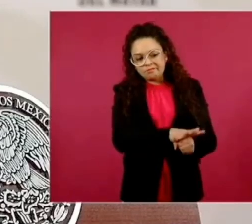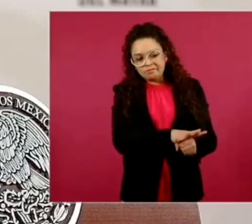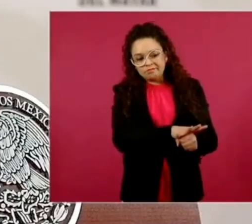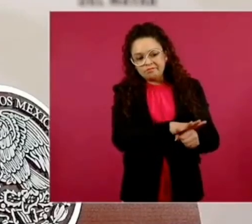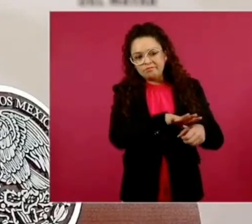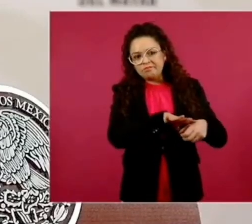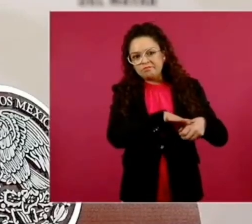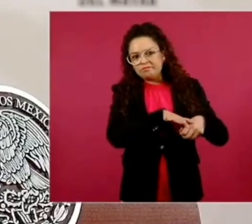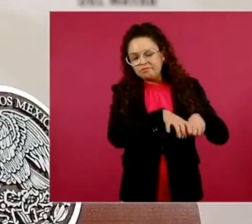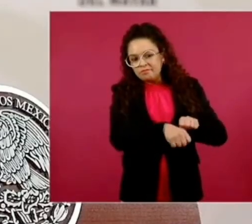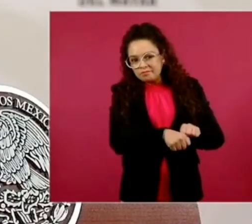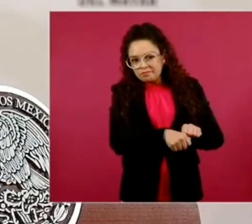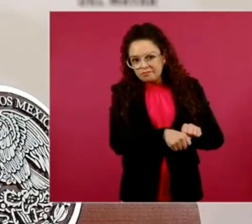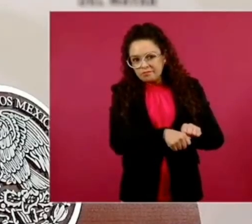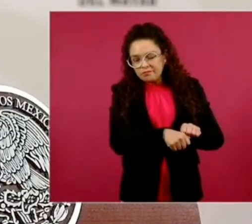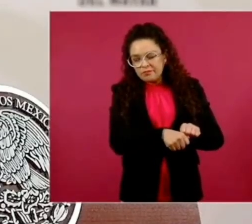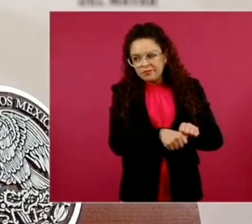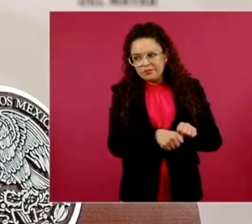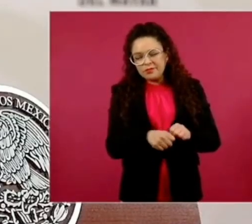pero eso lo harán